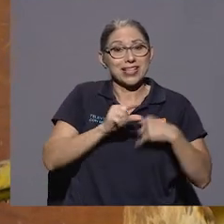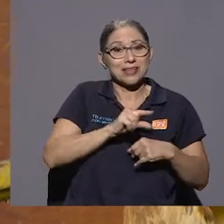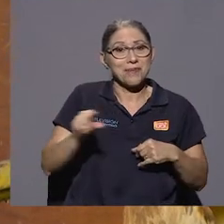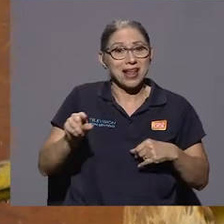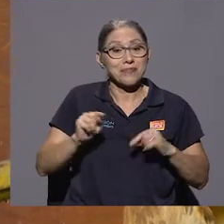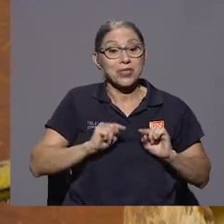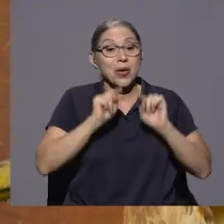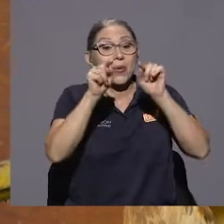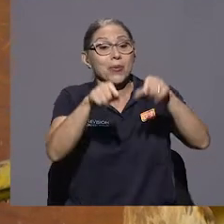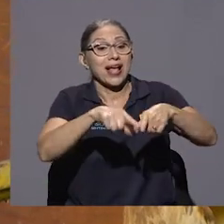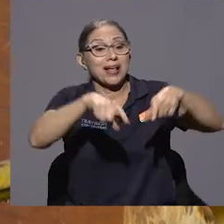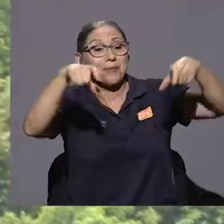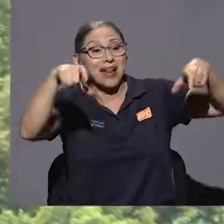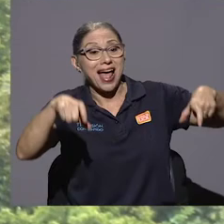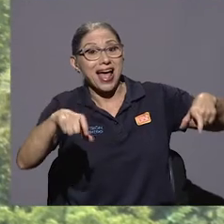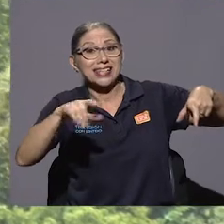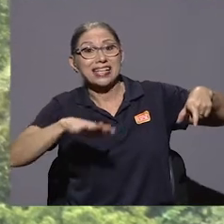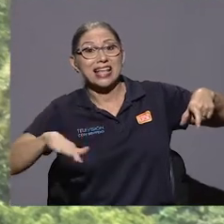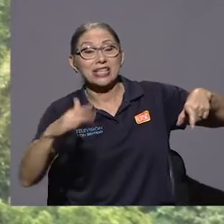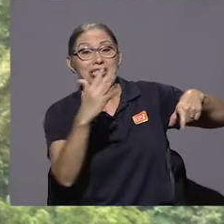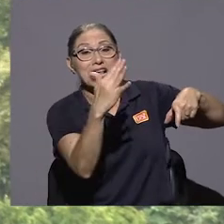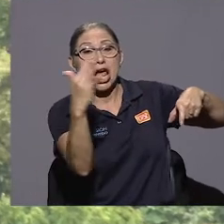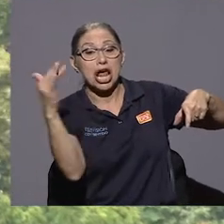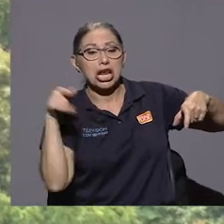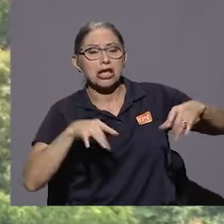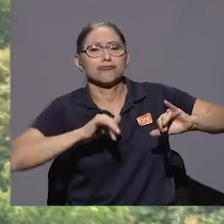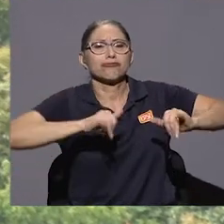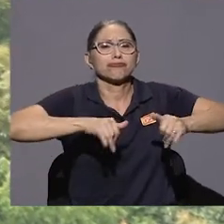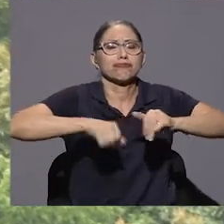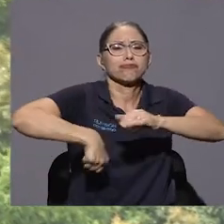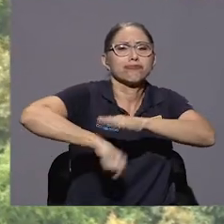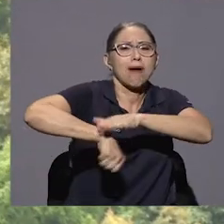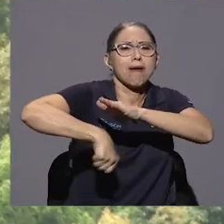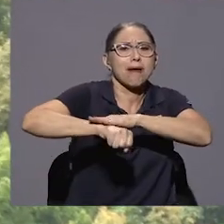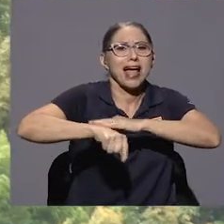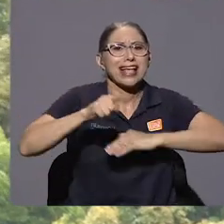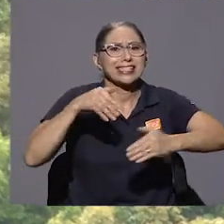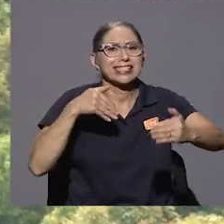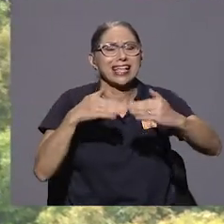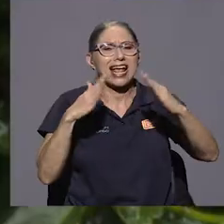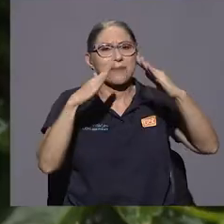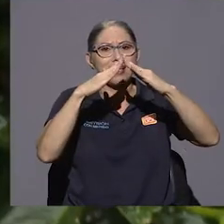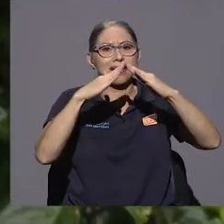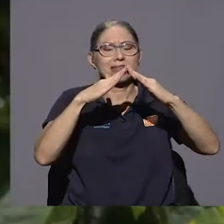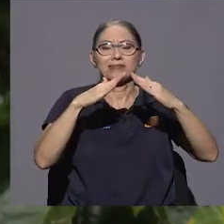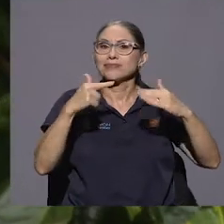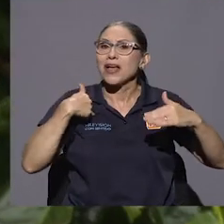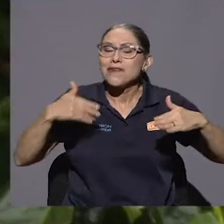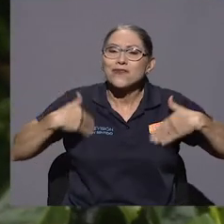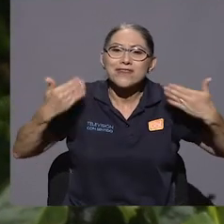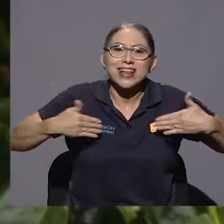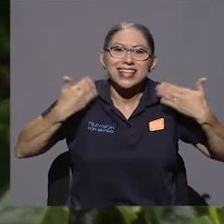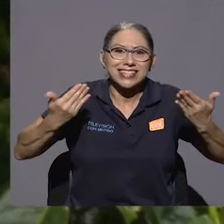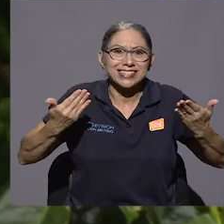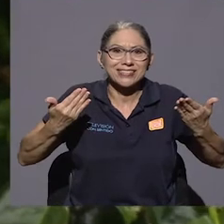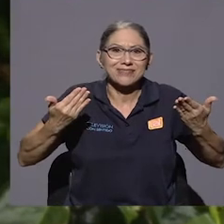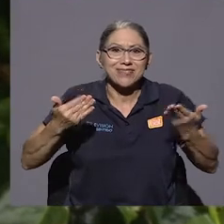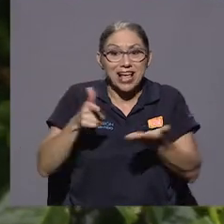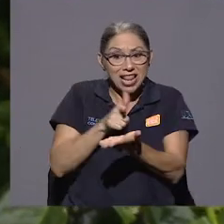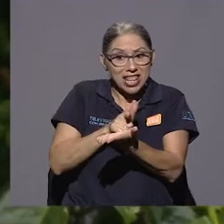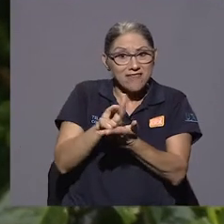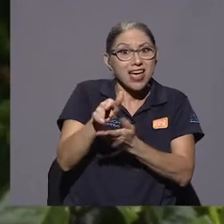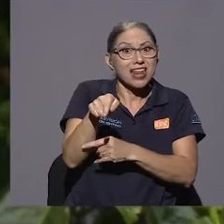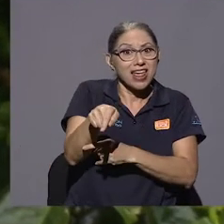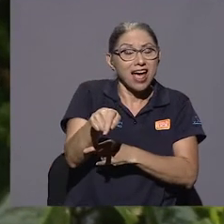mejengueando en la plaza cerca de un potrero ahí en mi casa. Fui feliz. Liberia en bicicleta fue